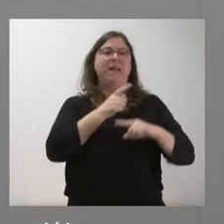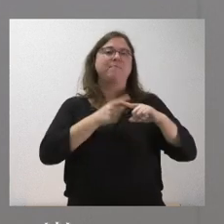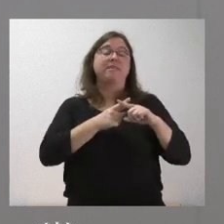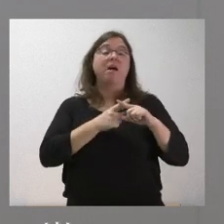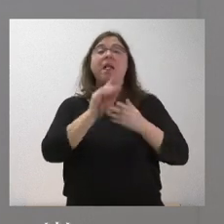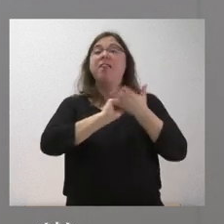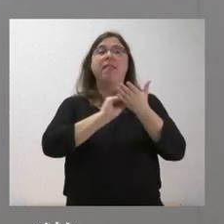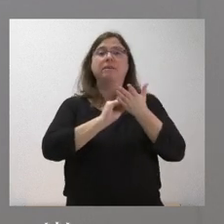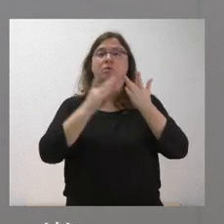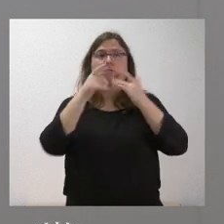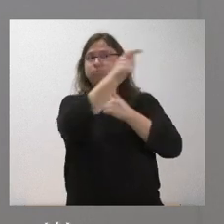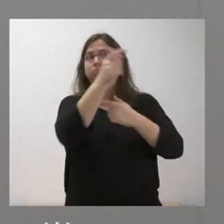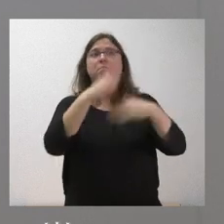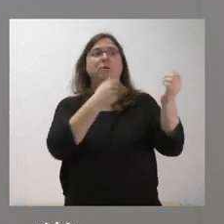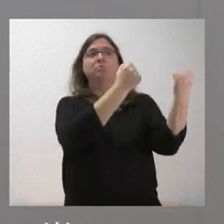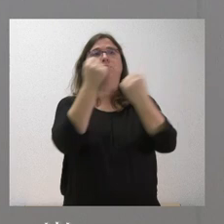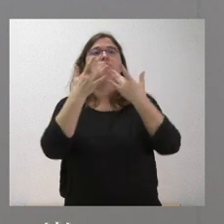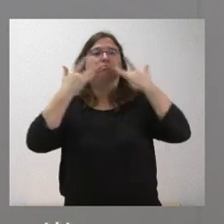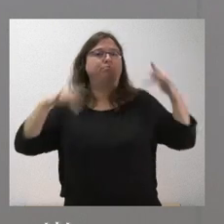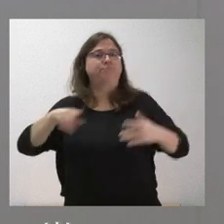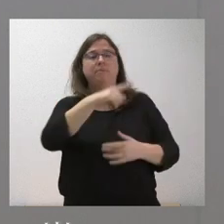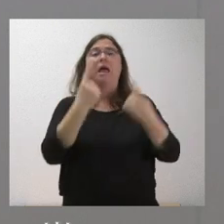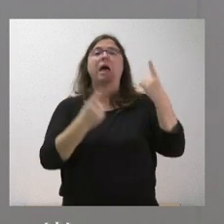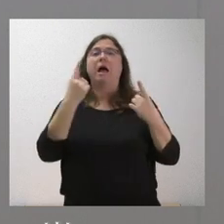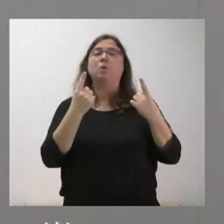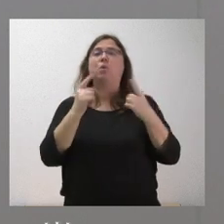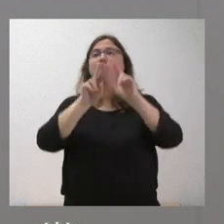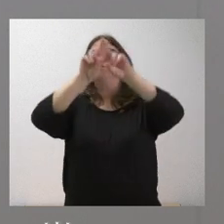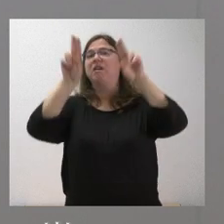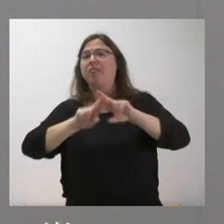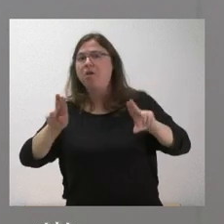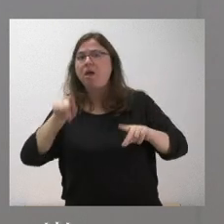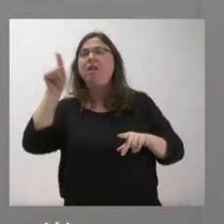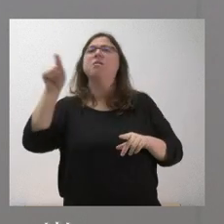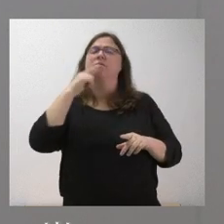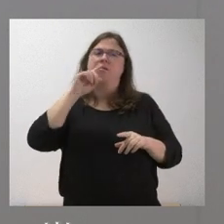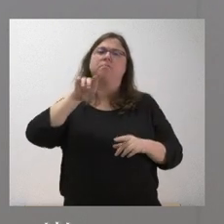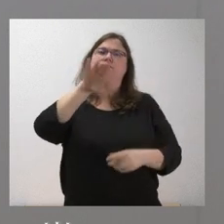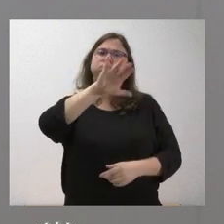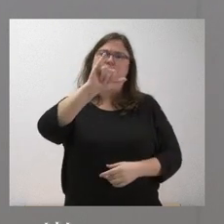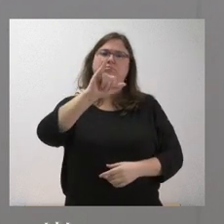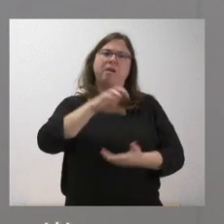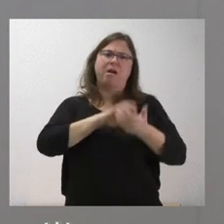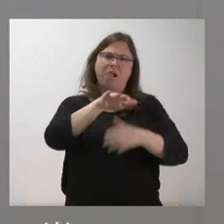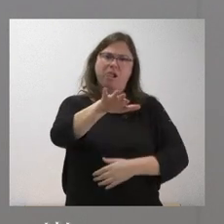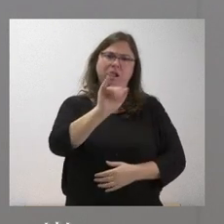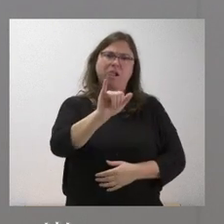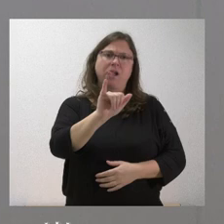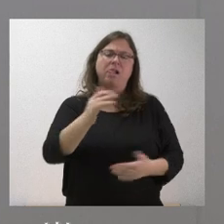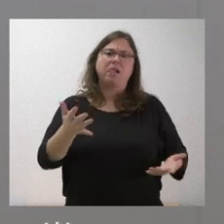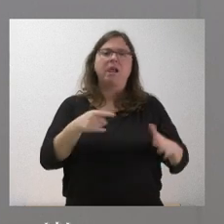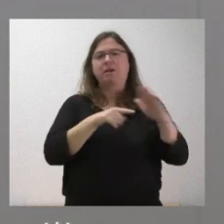ofrecidos por organismos independientes algunos de ellos de carácter internacional que certifican claramente que en Castilla de León